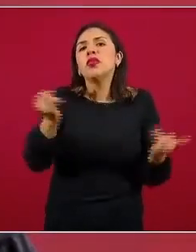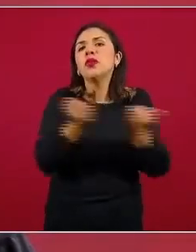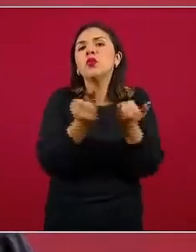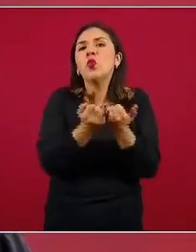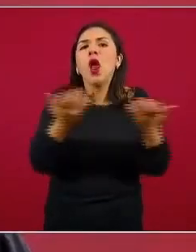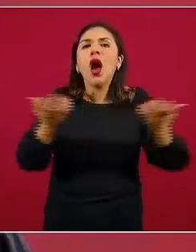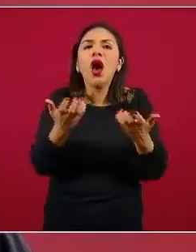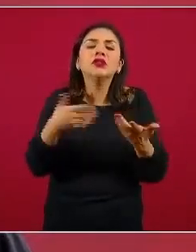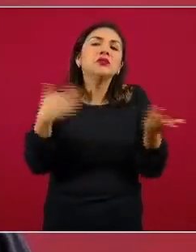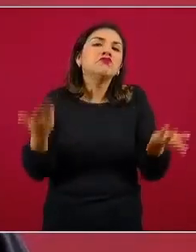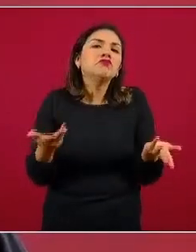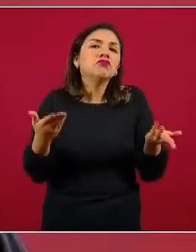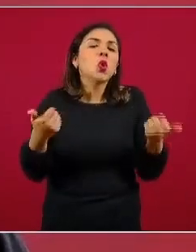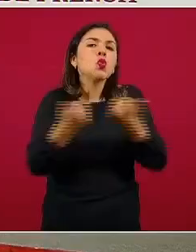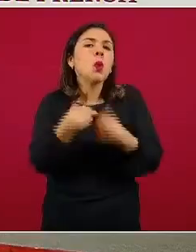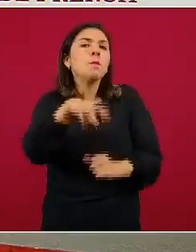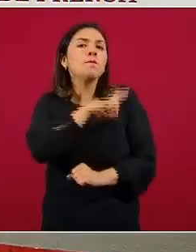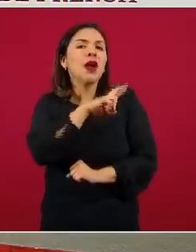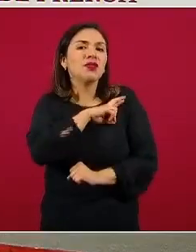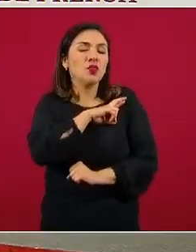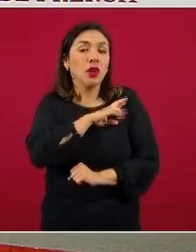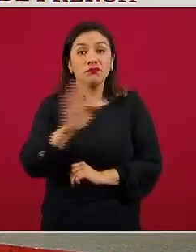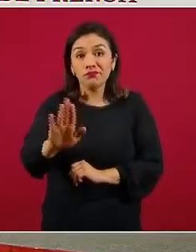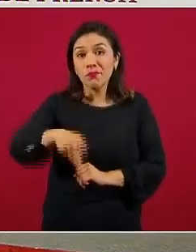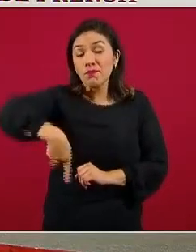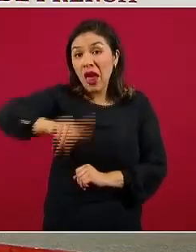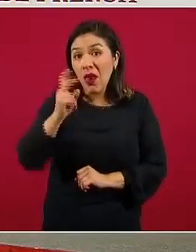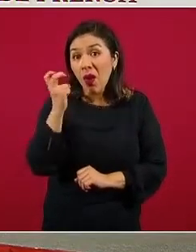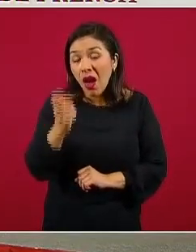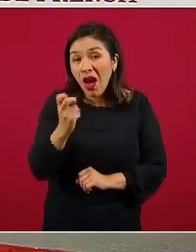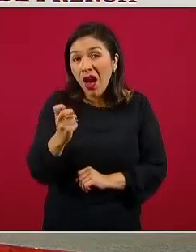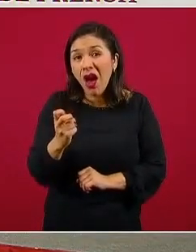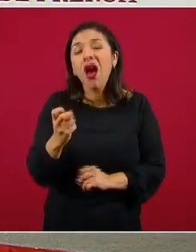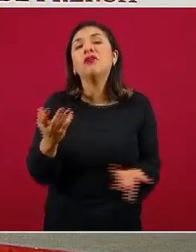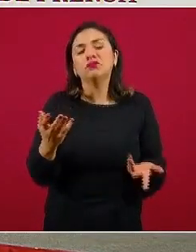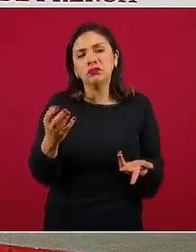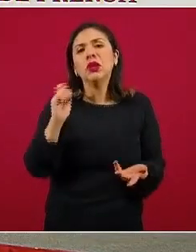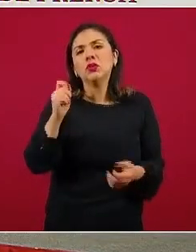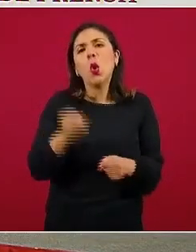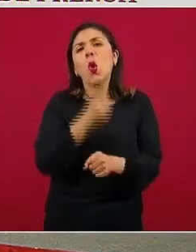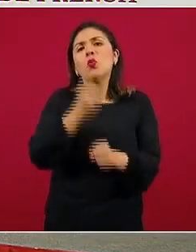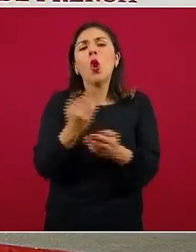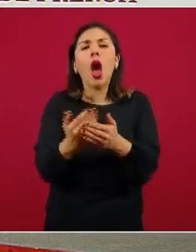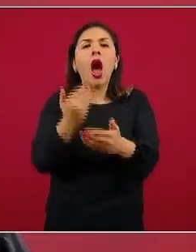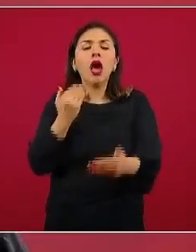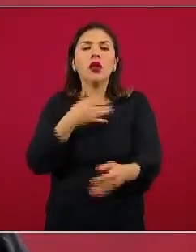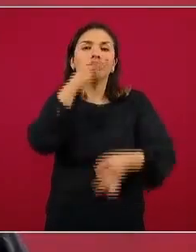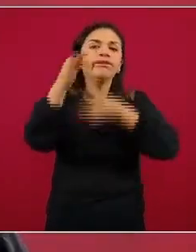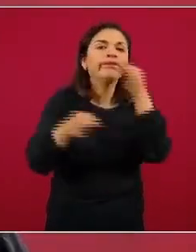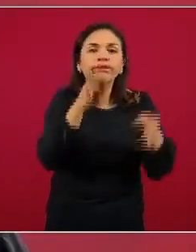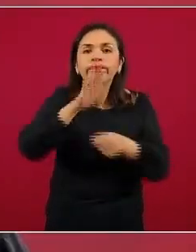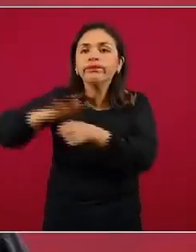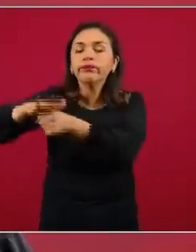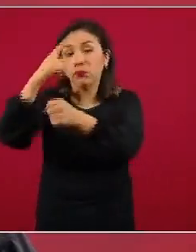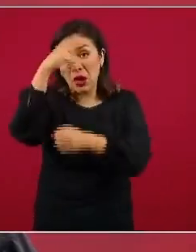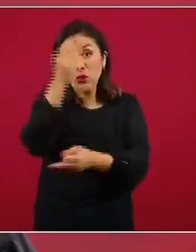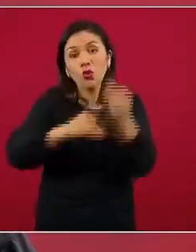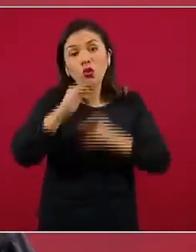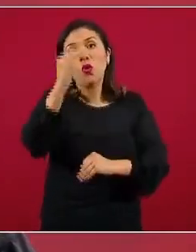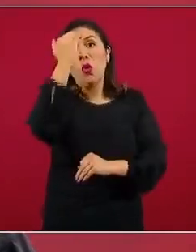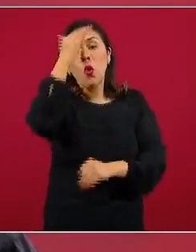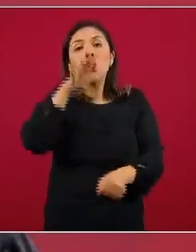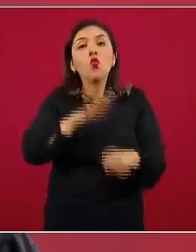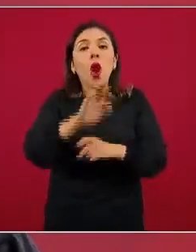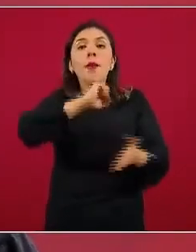también en el medio privado. Sin embargo, esto será oportunamente alertado a la población para que ellos conozcan las